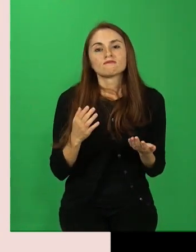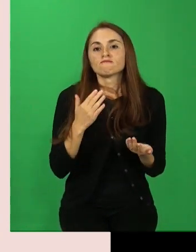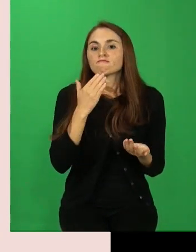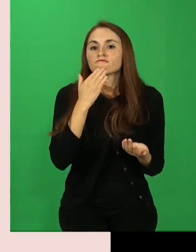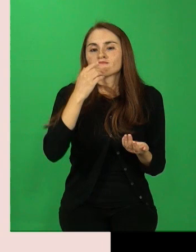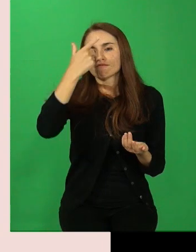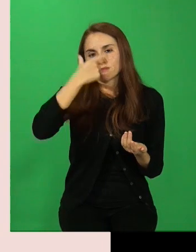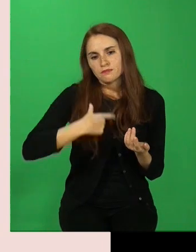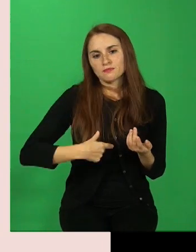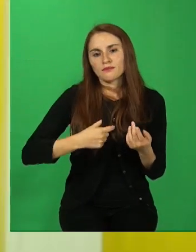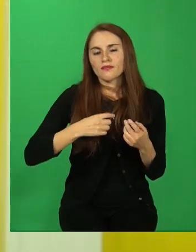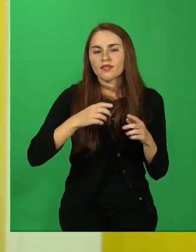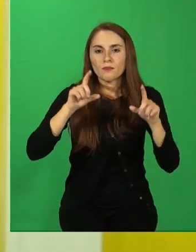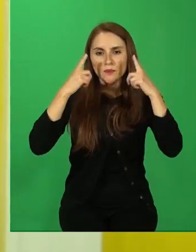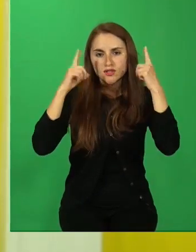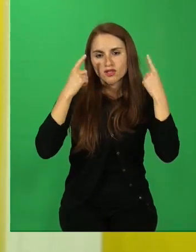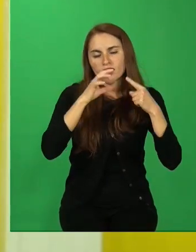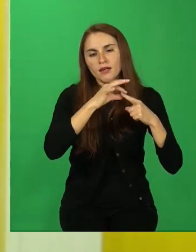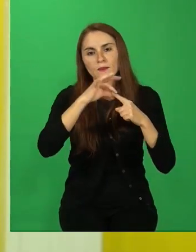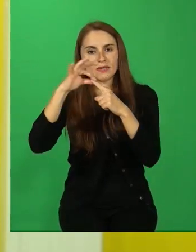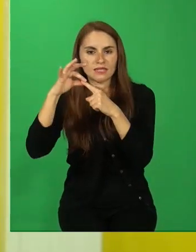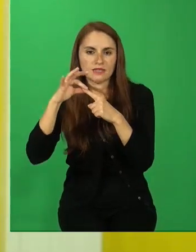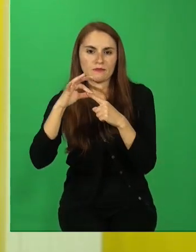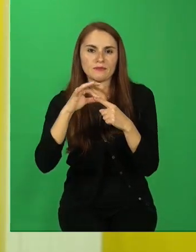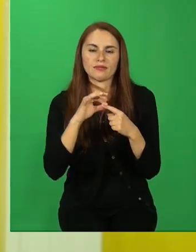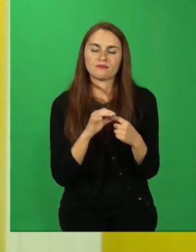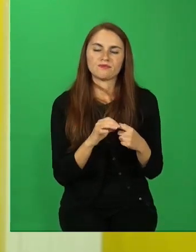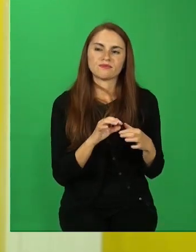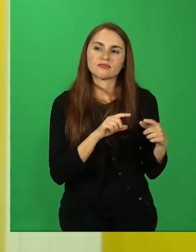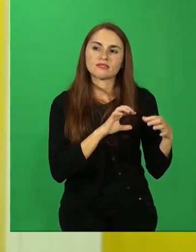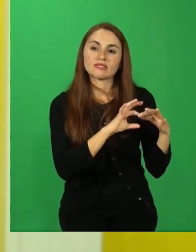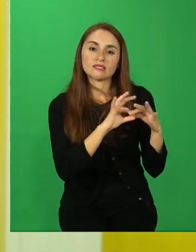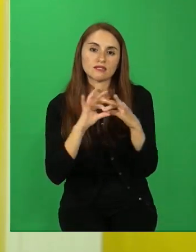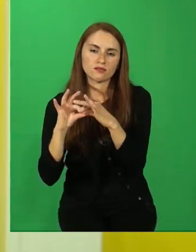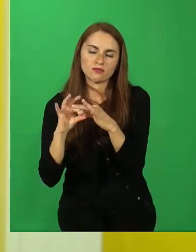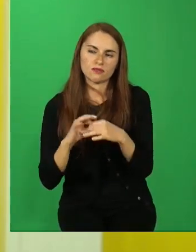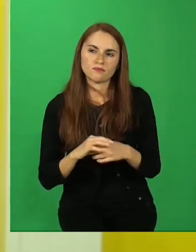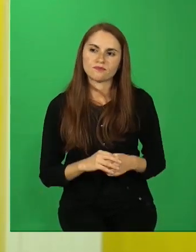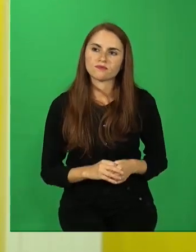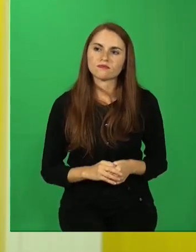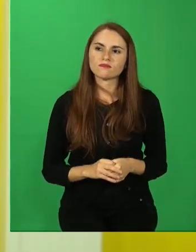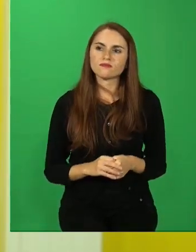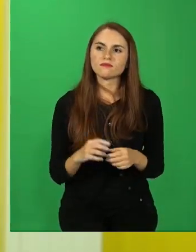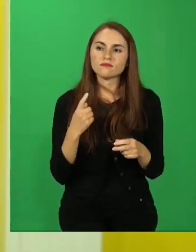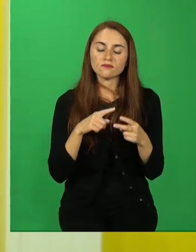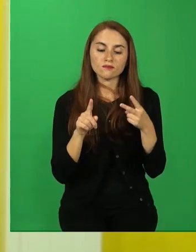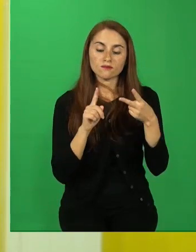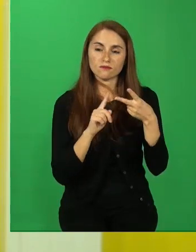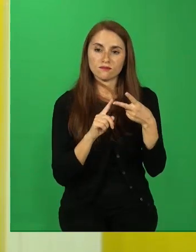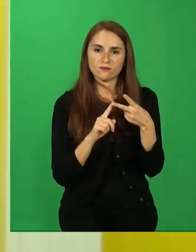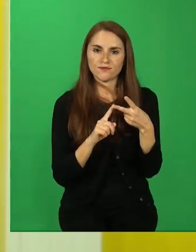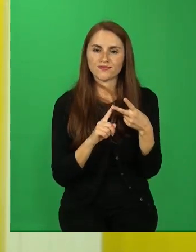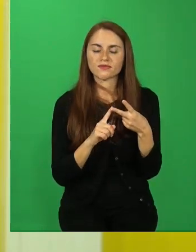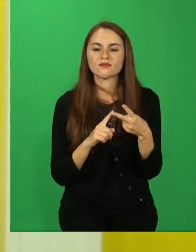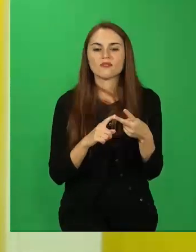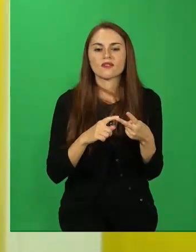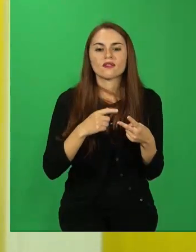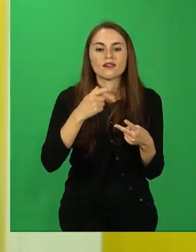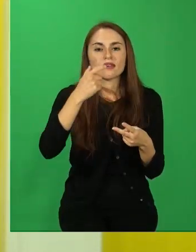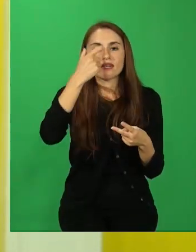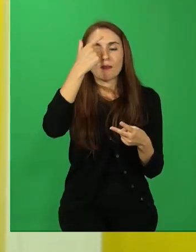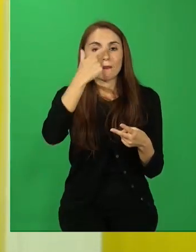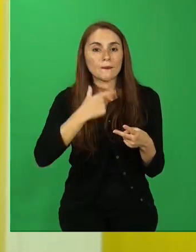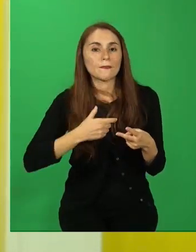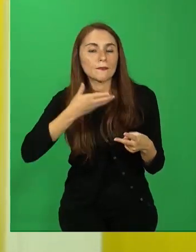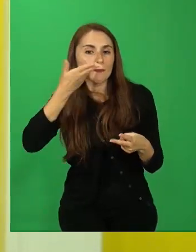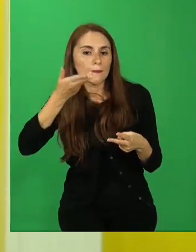el personaje principal de su relato. El siguiente, narrador testigo. Seguimos